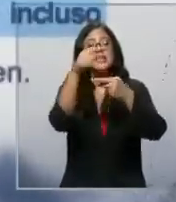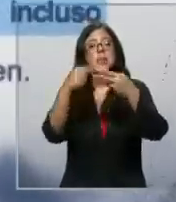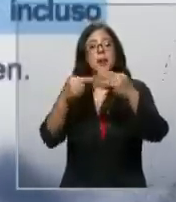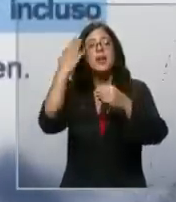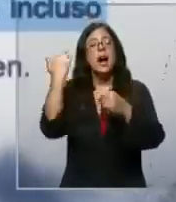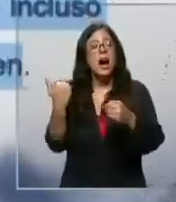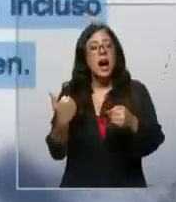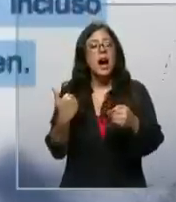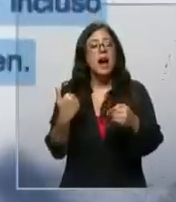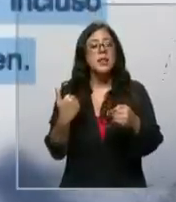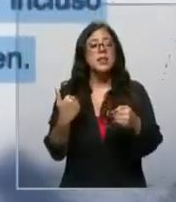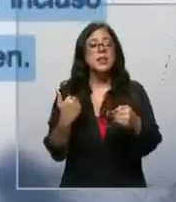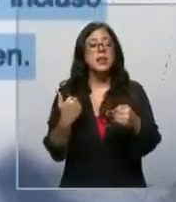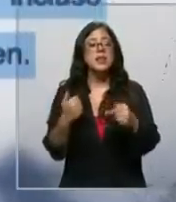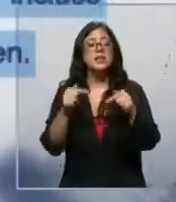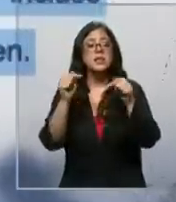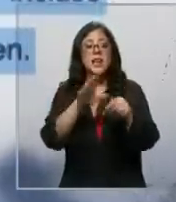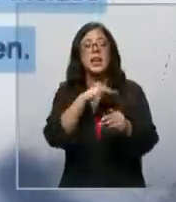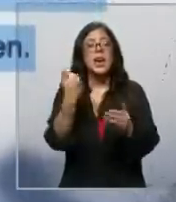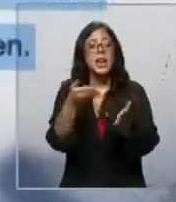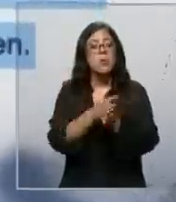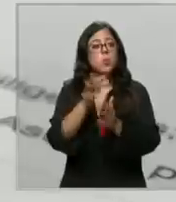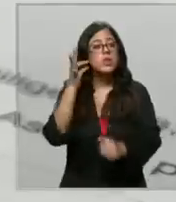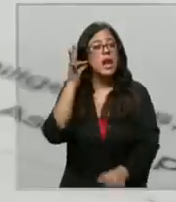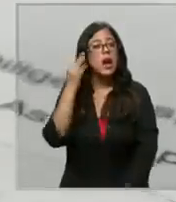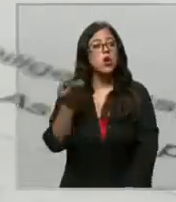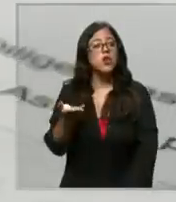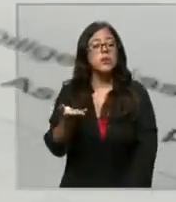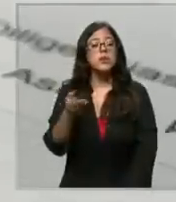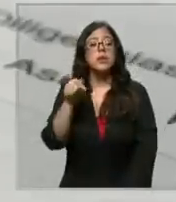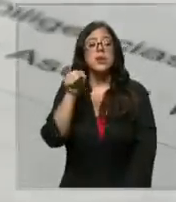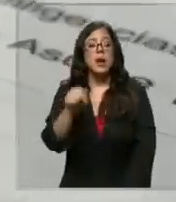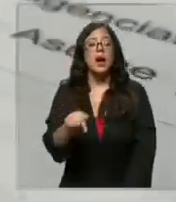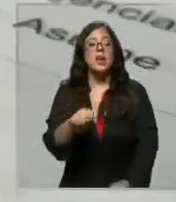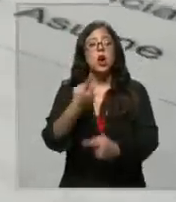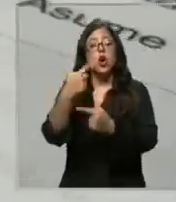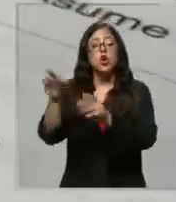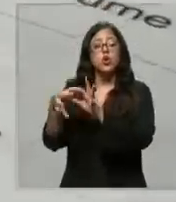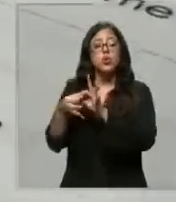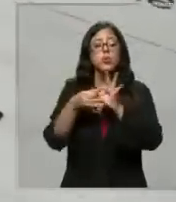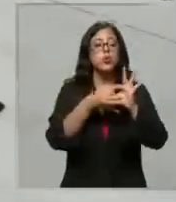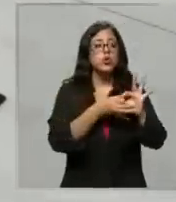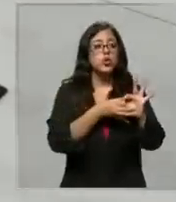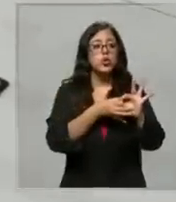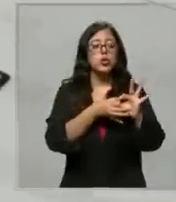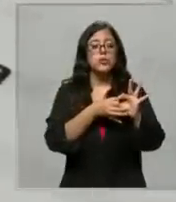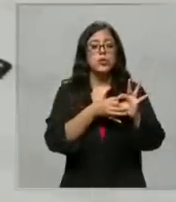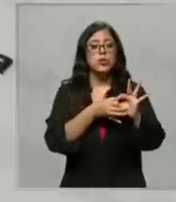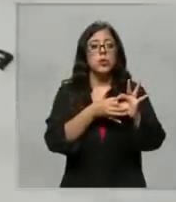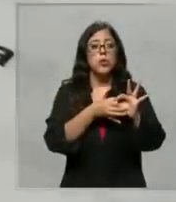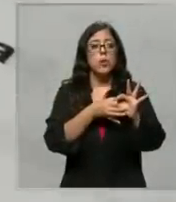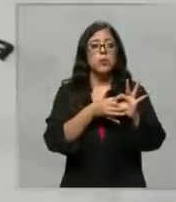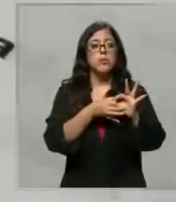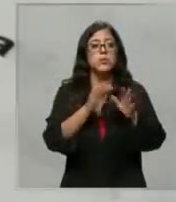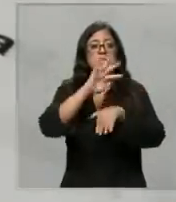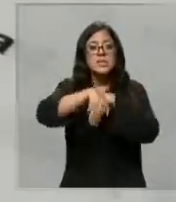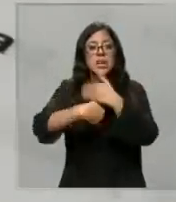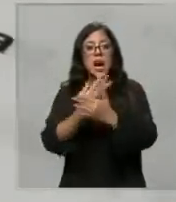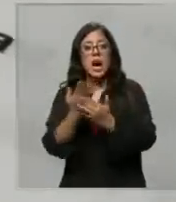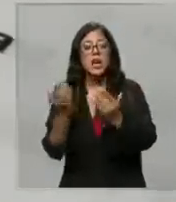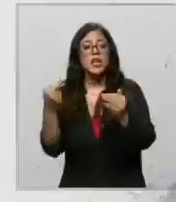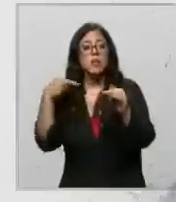de los hechos que se desencadenan en la muerte de la joven sostiene que es otra la razón por la cual llegan esa madrugada